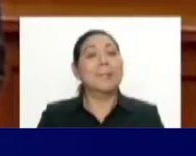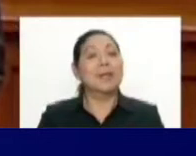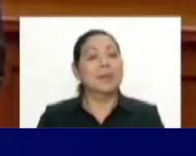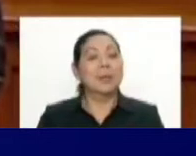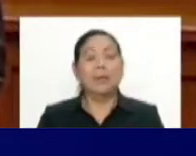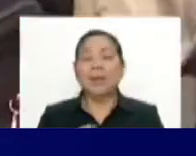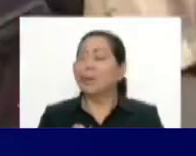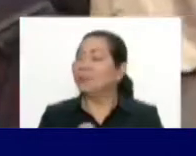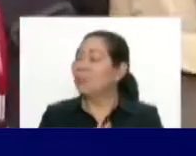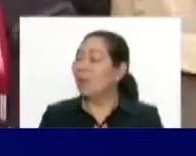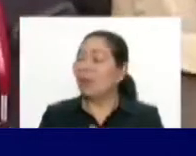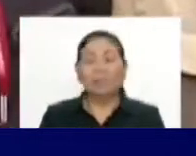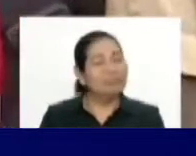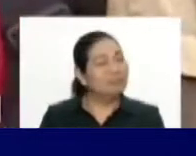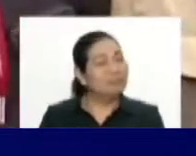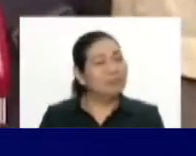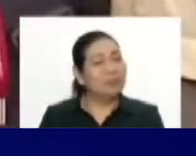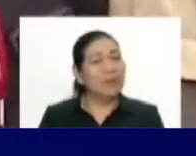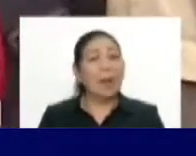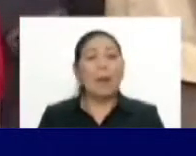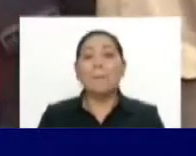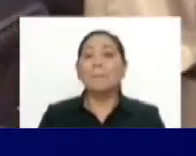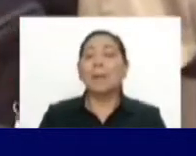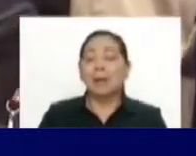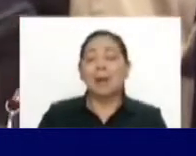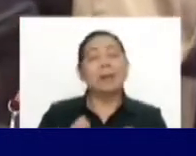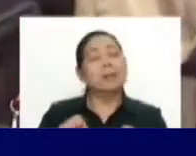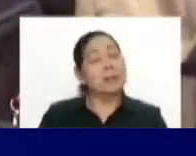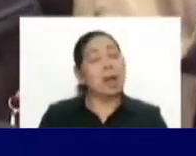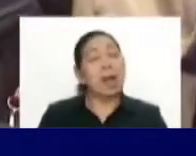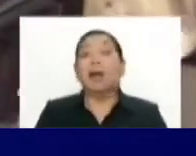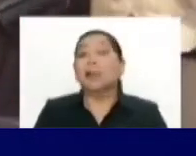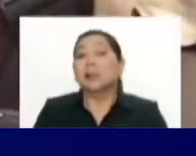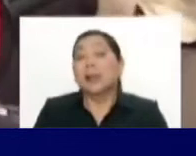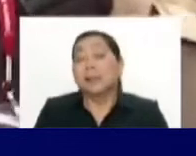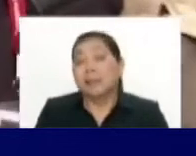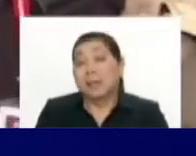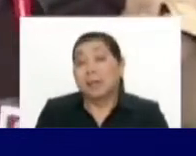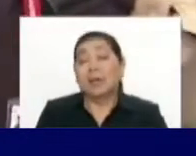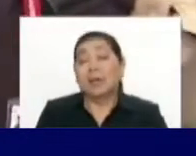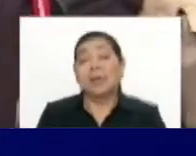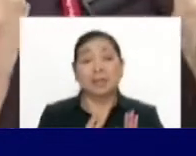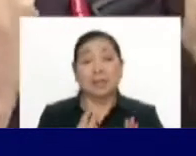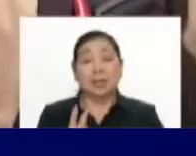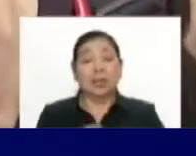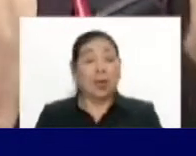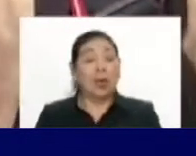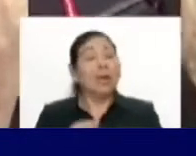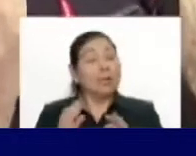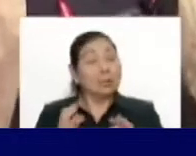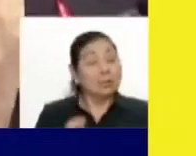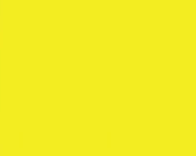el presidente de la República, Pedro Castillo, debe de aceptar la dimisión dentro de las 72 horas